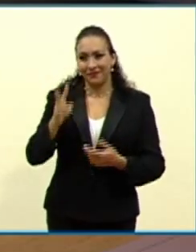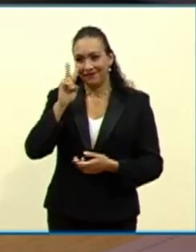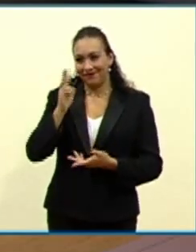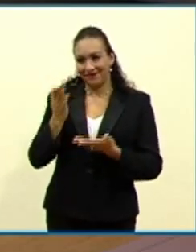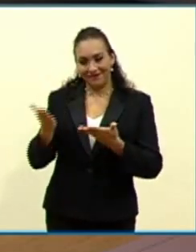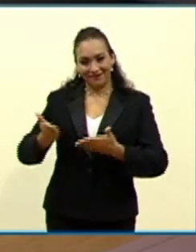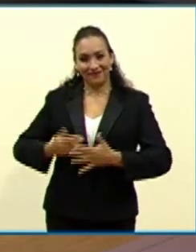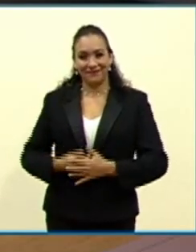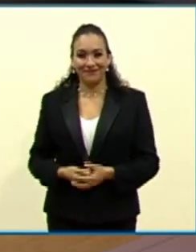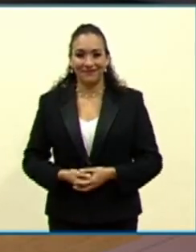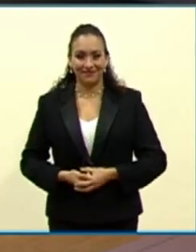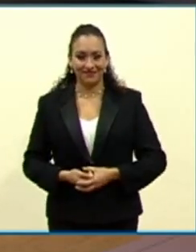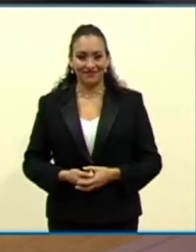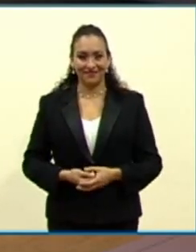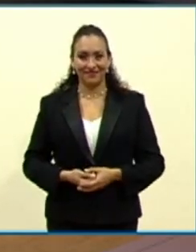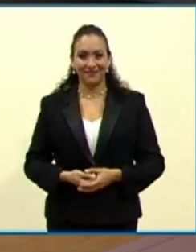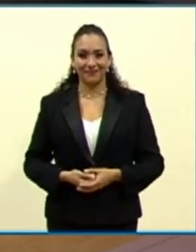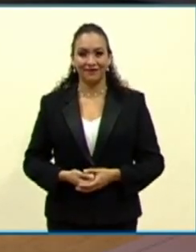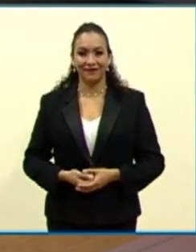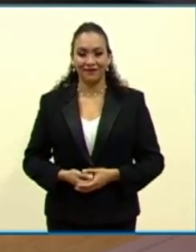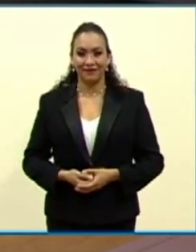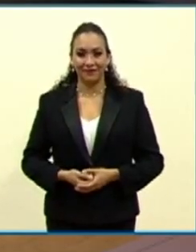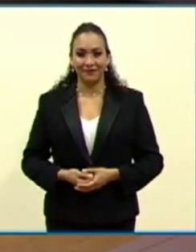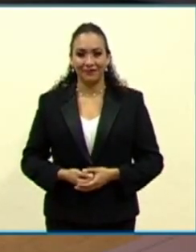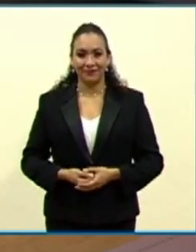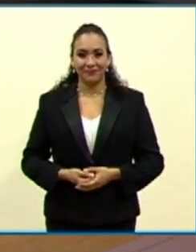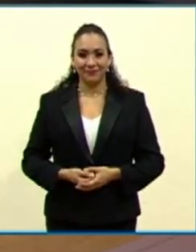Corte. Adelante, Mario, escuchamos tu reporte.